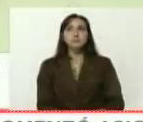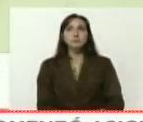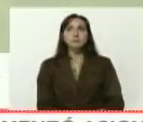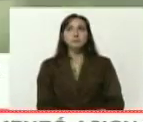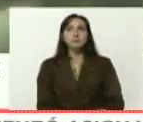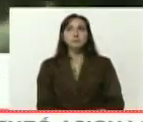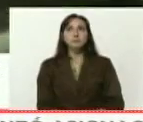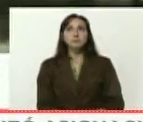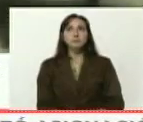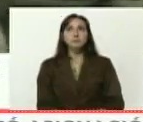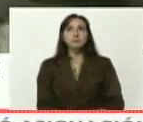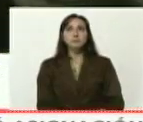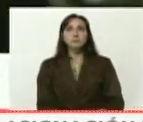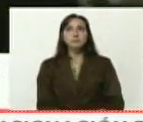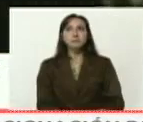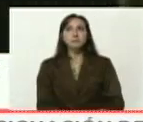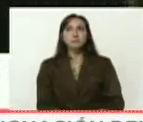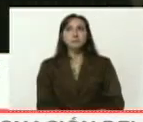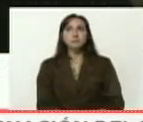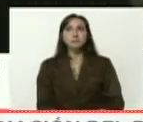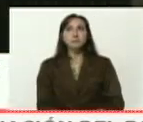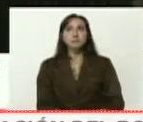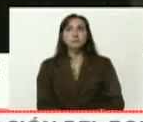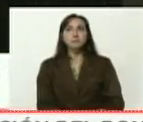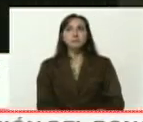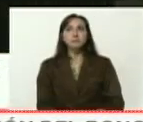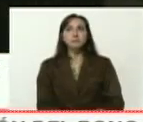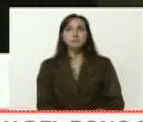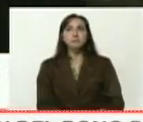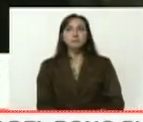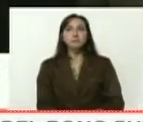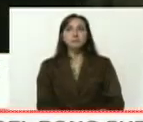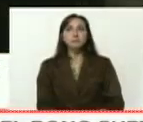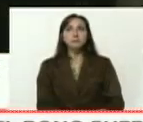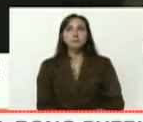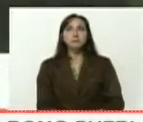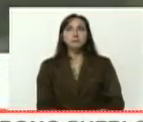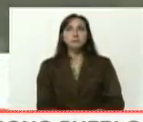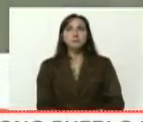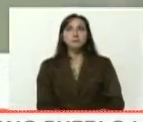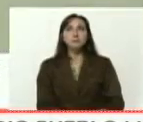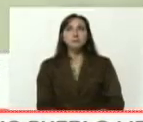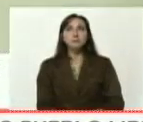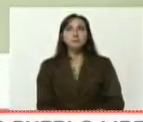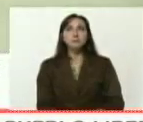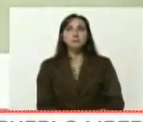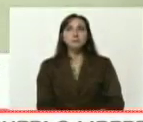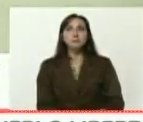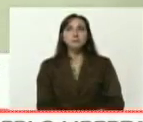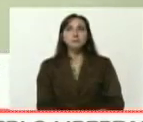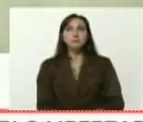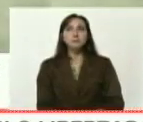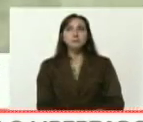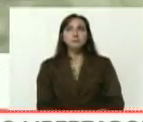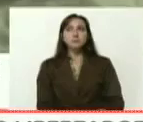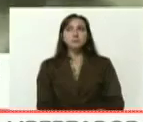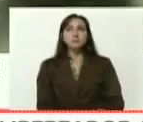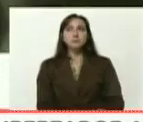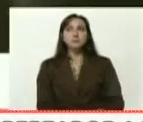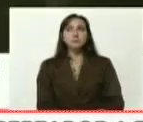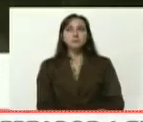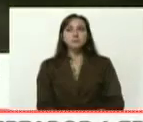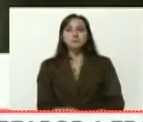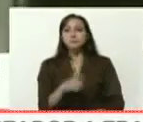libertad del pueblo venezolano. reivindicar a los desfavorecidos,